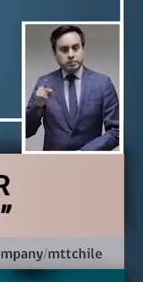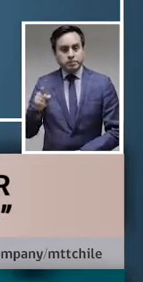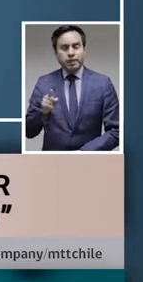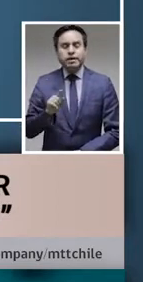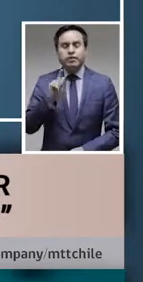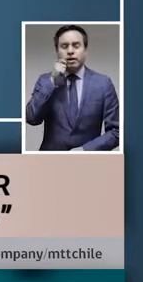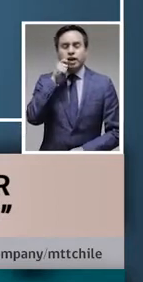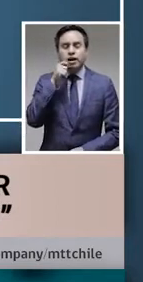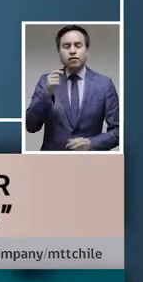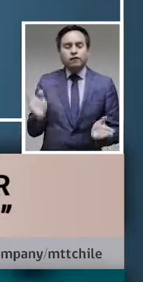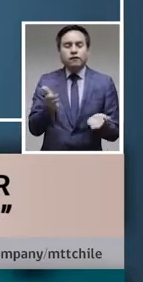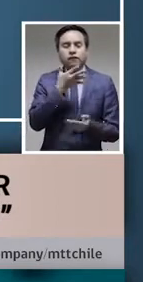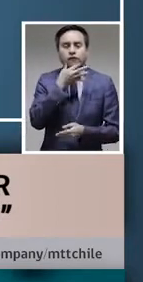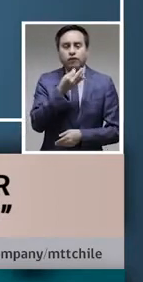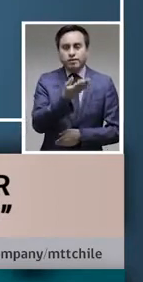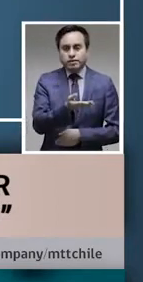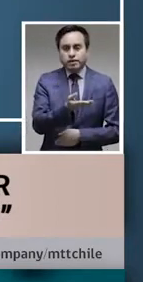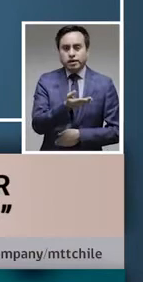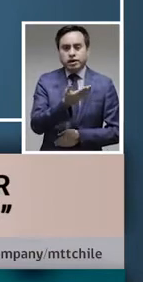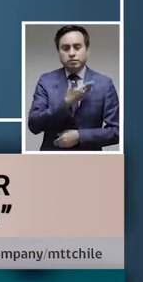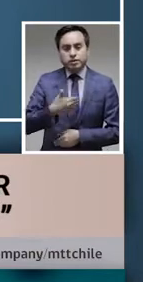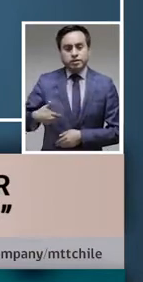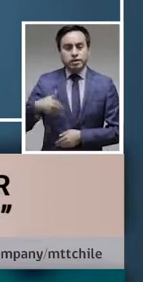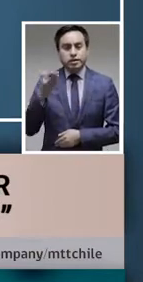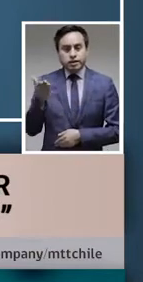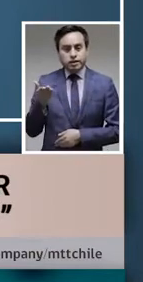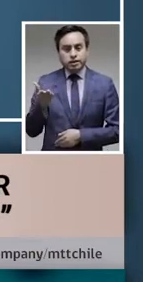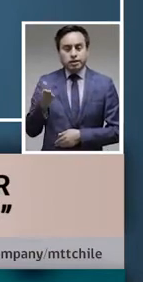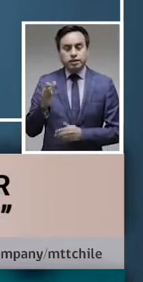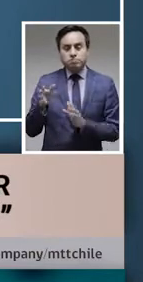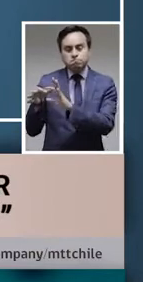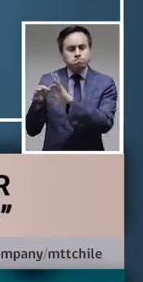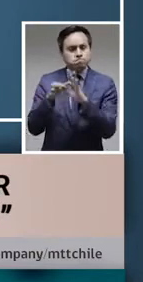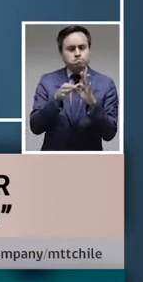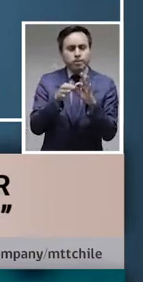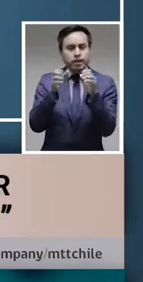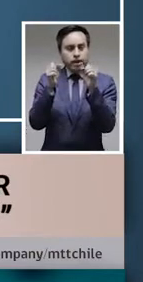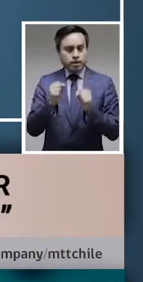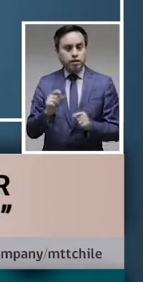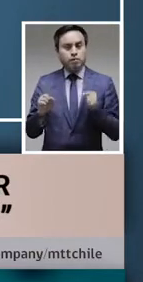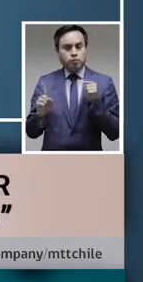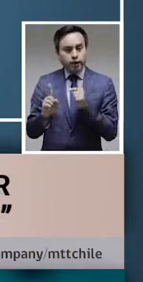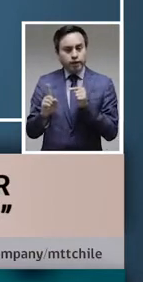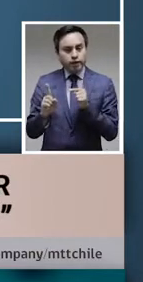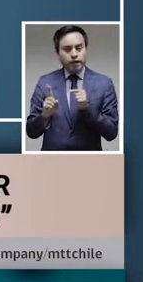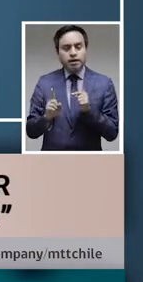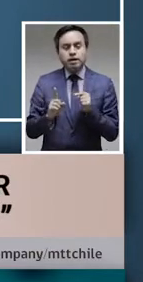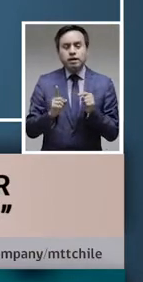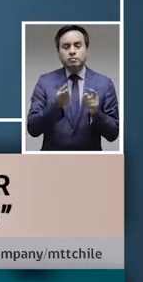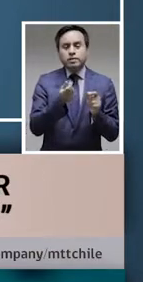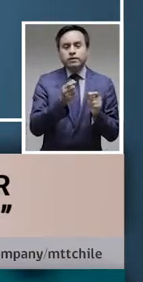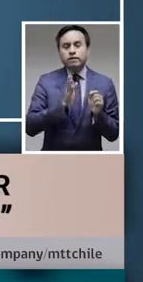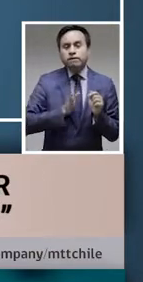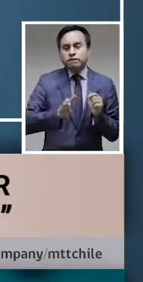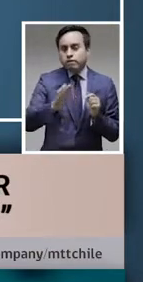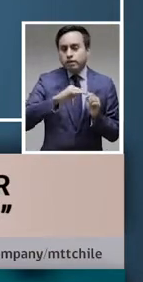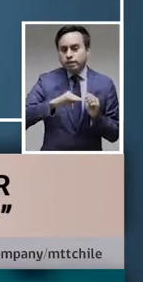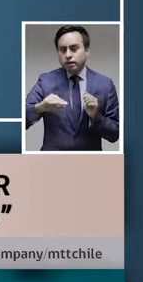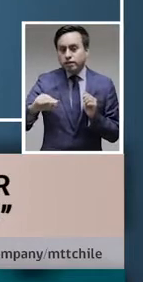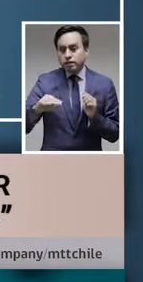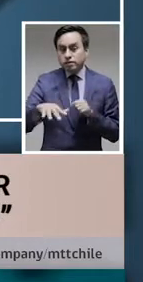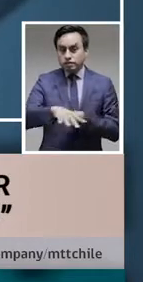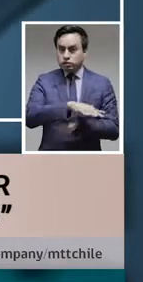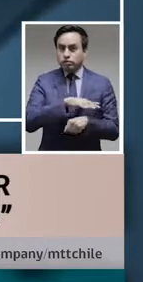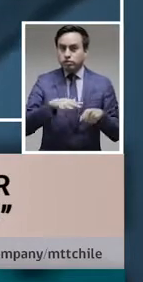Esa es una facilidad con la cual el presidente, por razones fundadas, puede entonces mantener tarifas si es que la